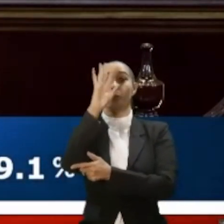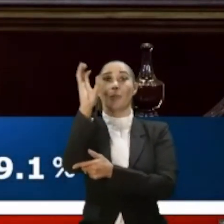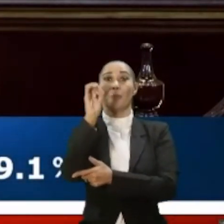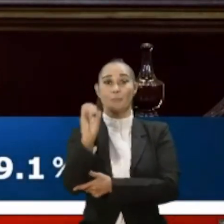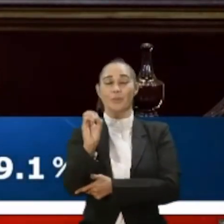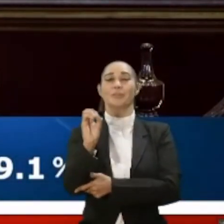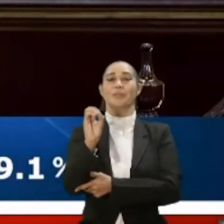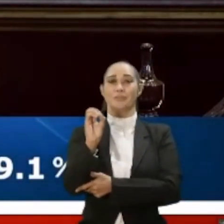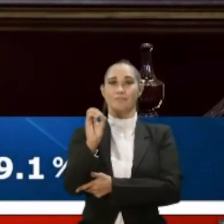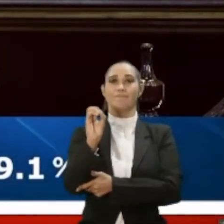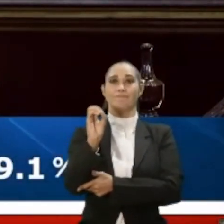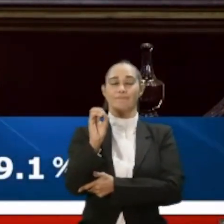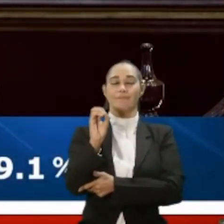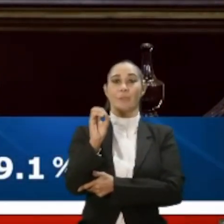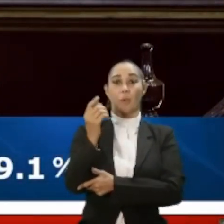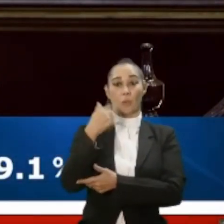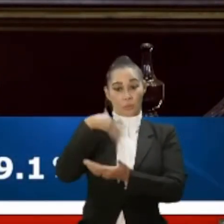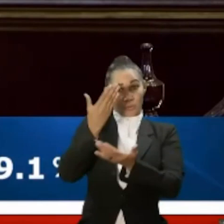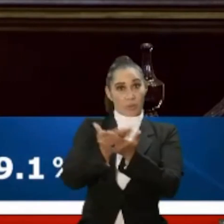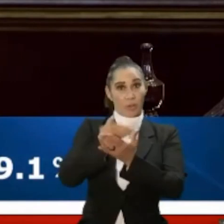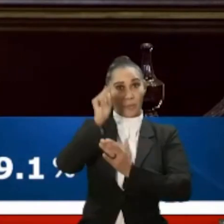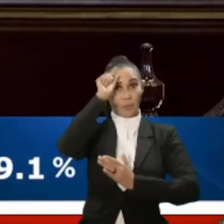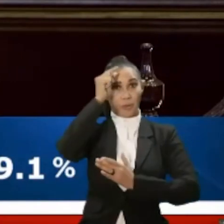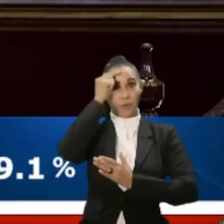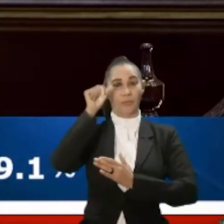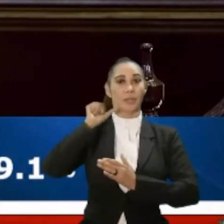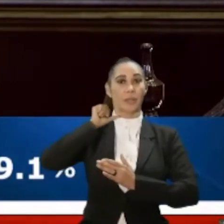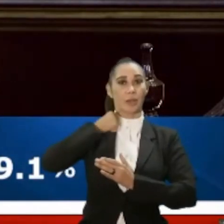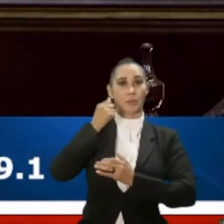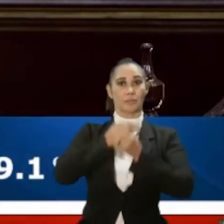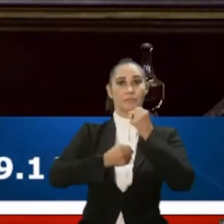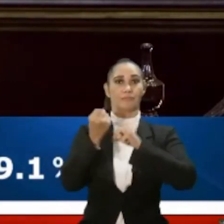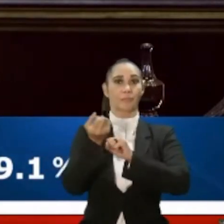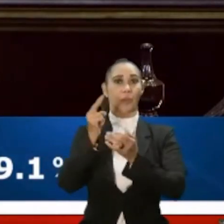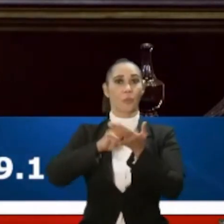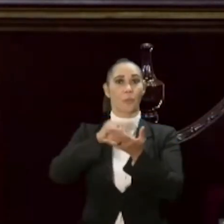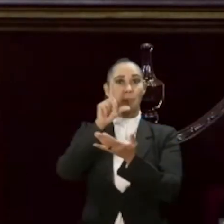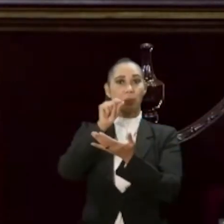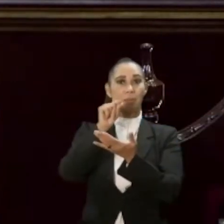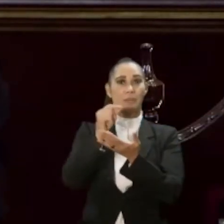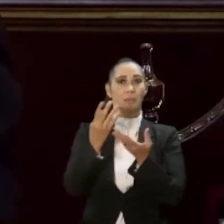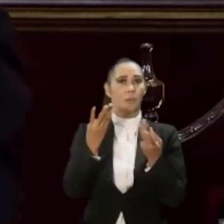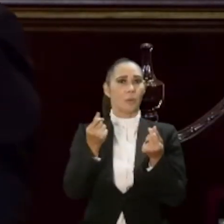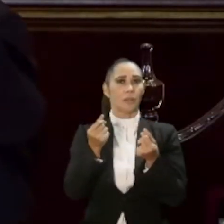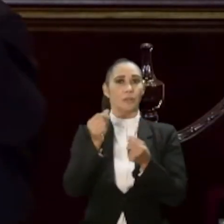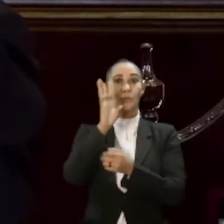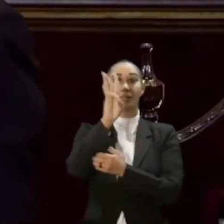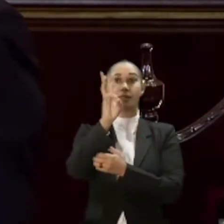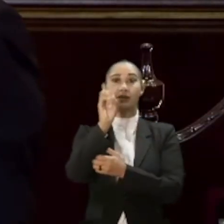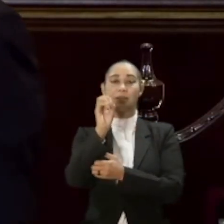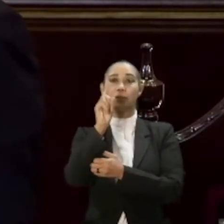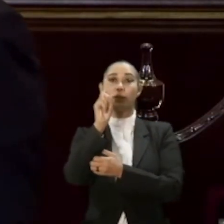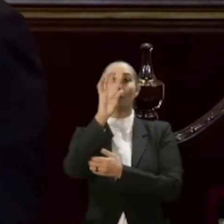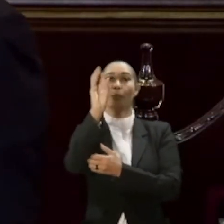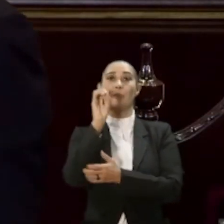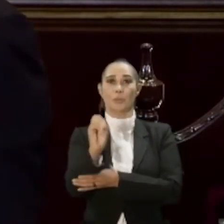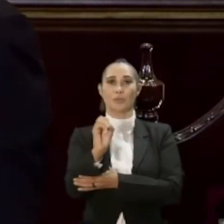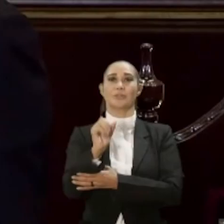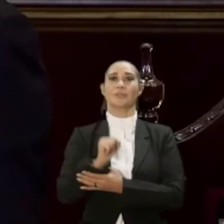59.1%. Cuando asumimos el gobierno en agosto del 2020, este indicador era de un